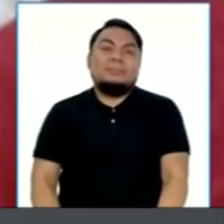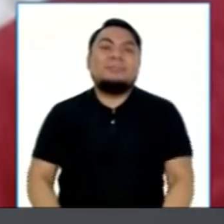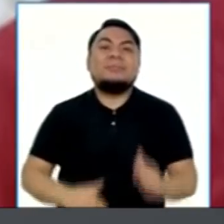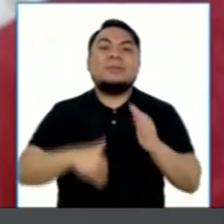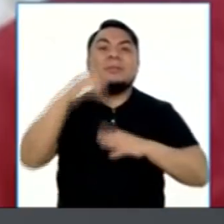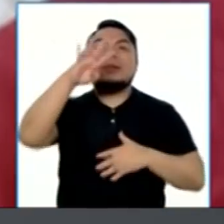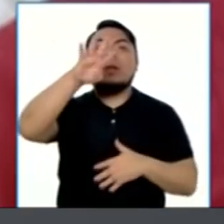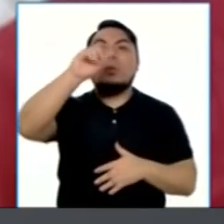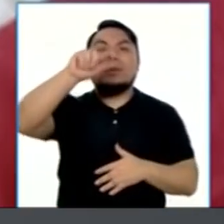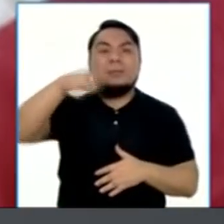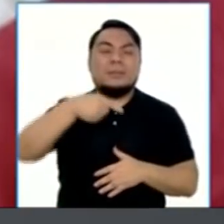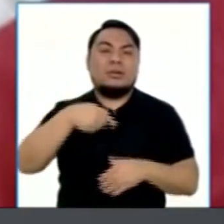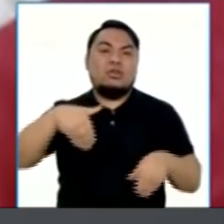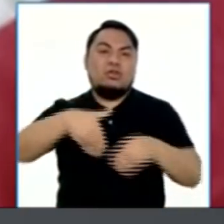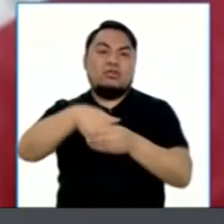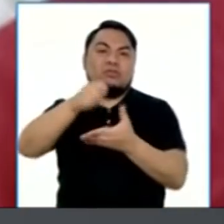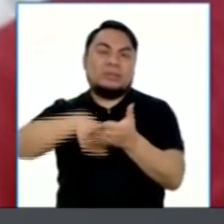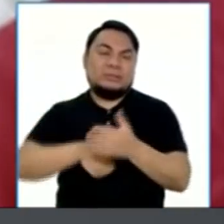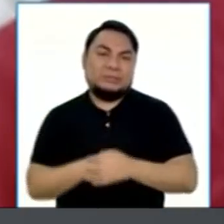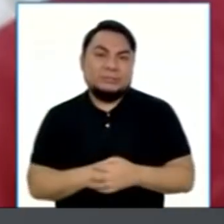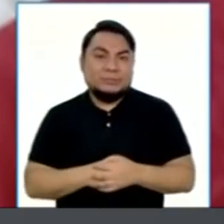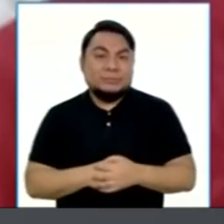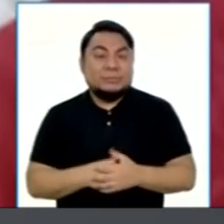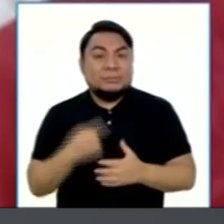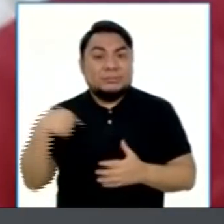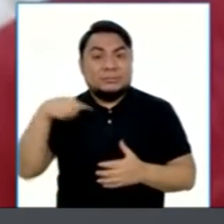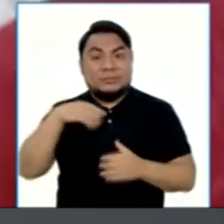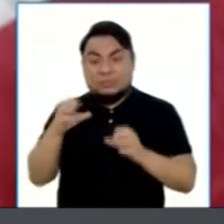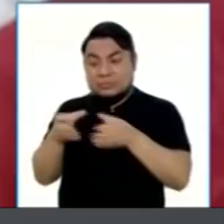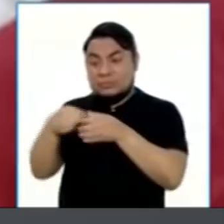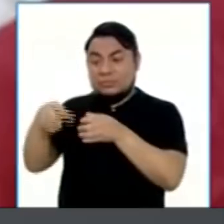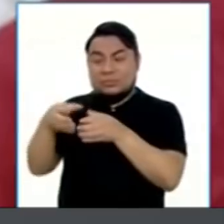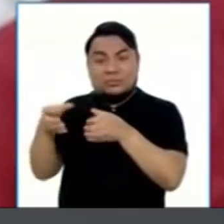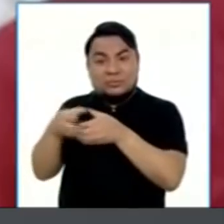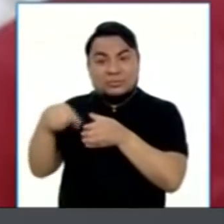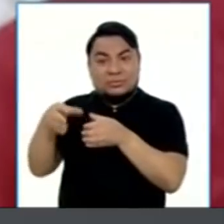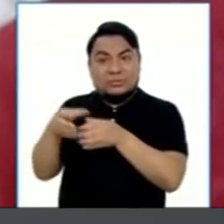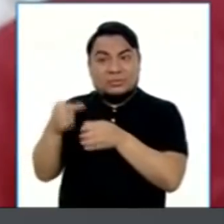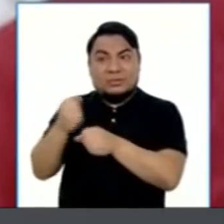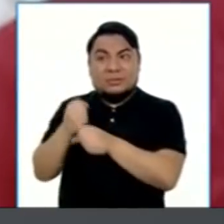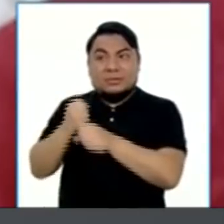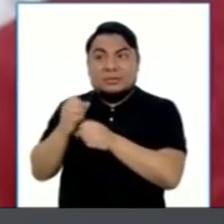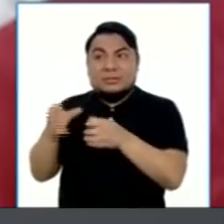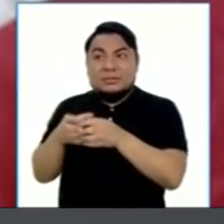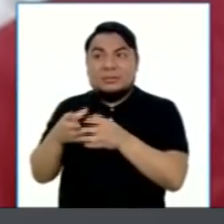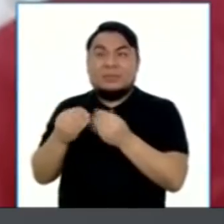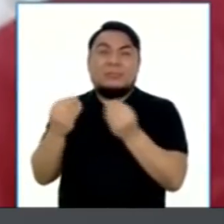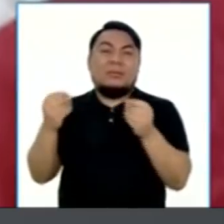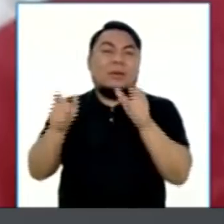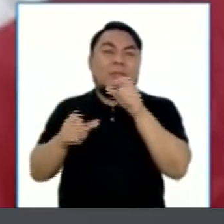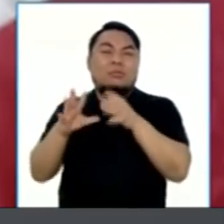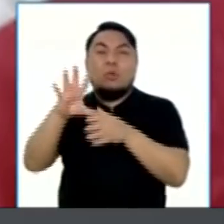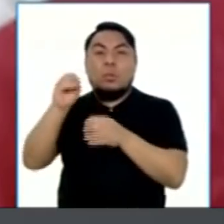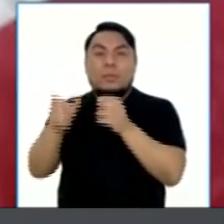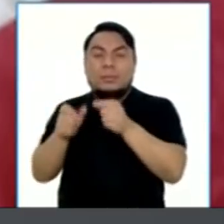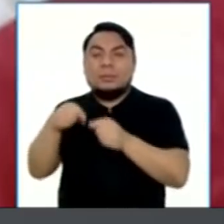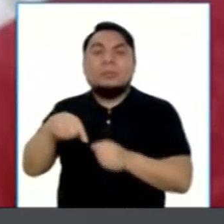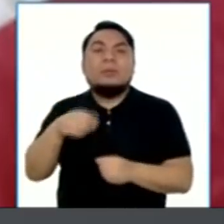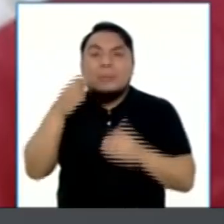Más de 40.000 contratos. Y estamos haciendo una comisión que se está a decenas de personas para